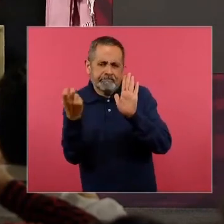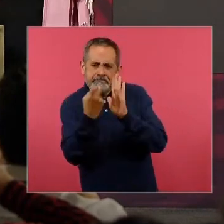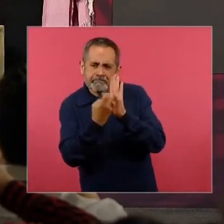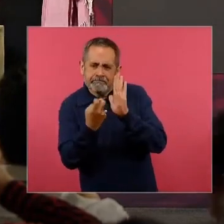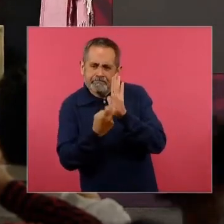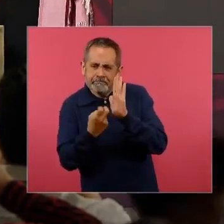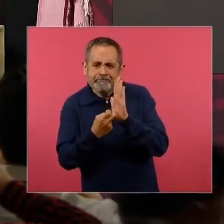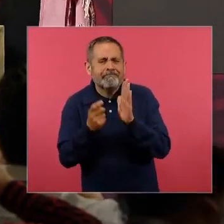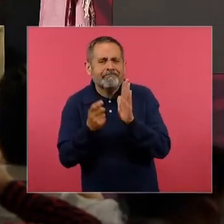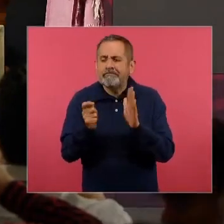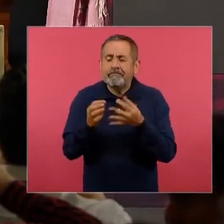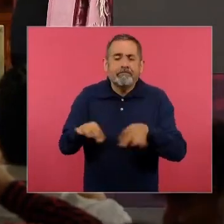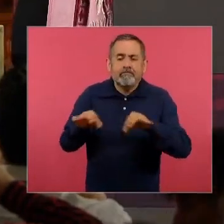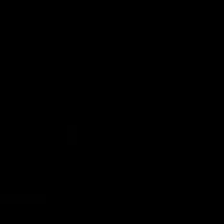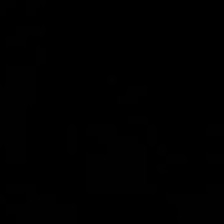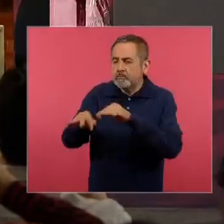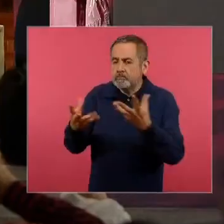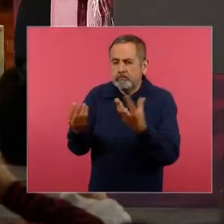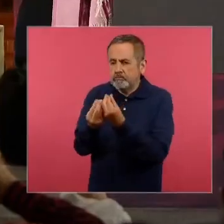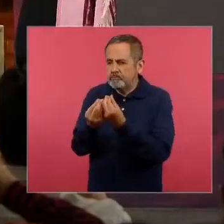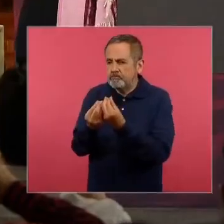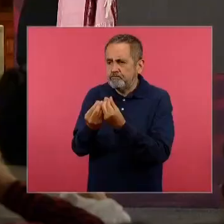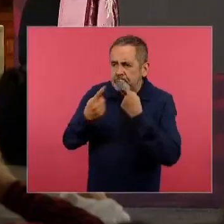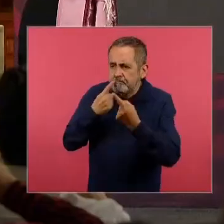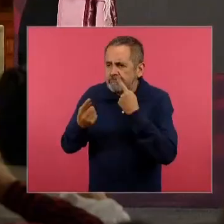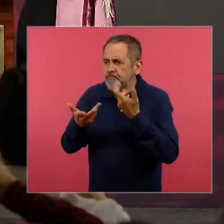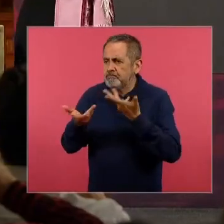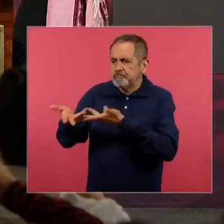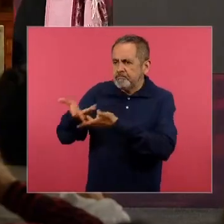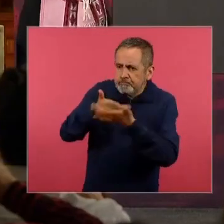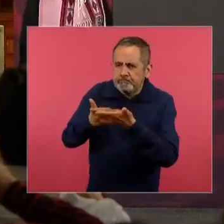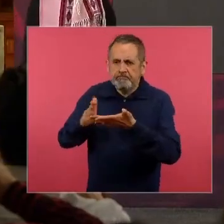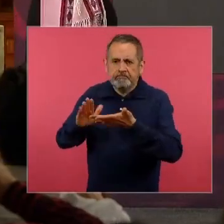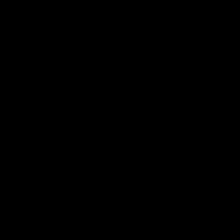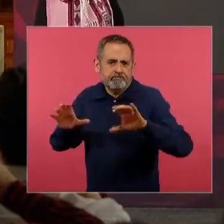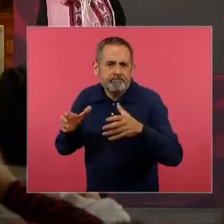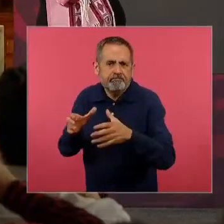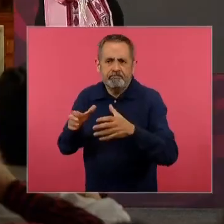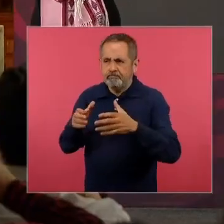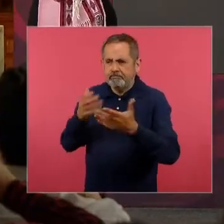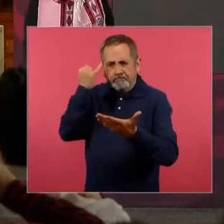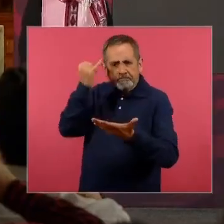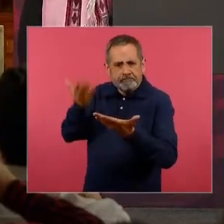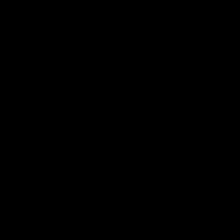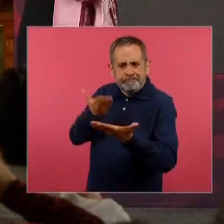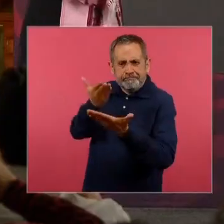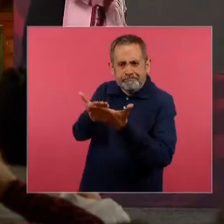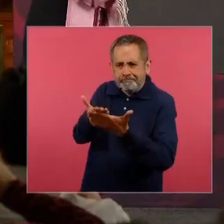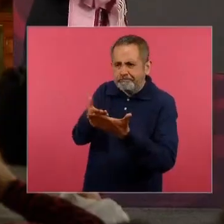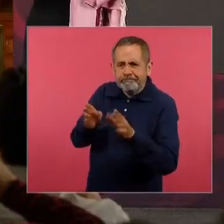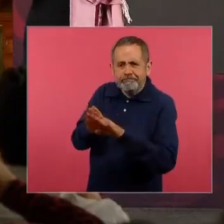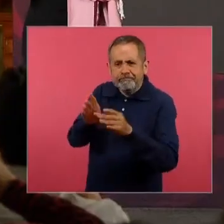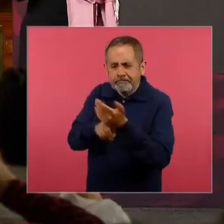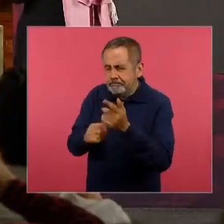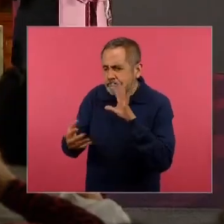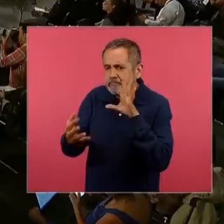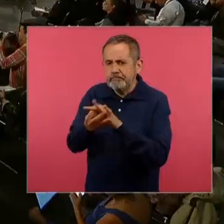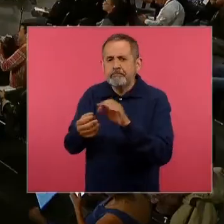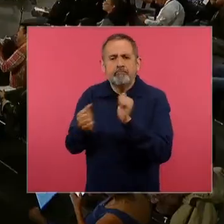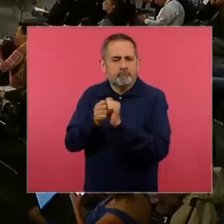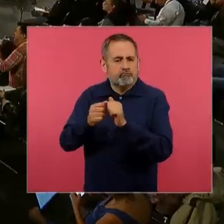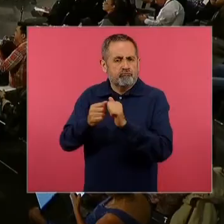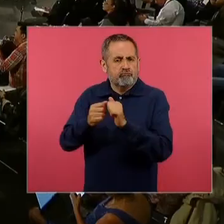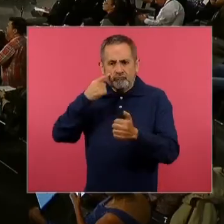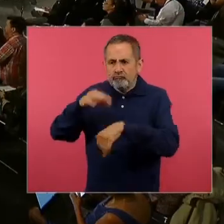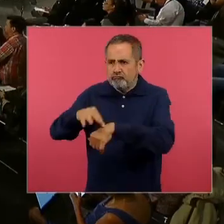trabajo colectivo, donde se privilegia la discusión, donde se privilegia la propuesta pedagógica apegada a la